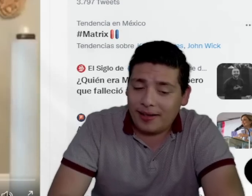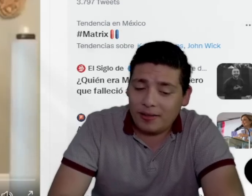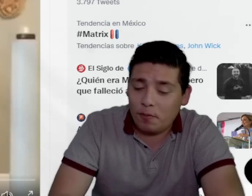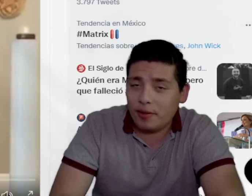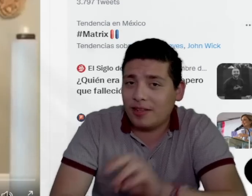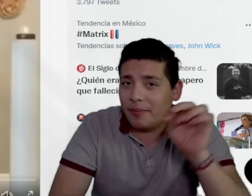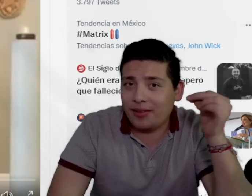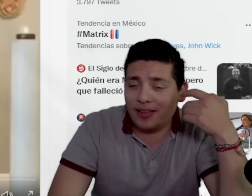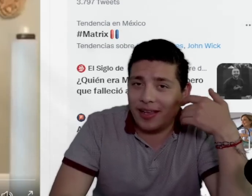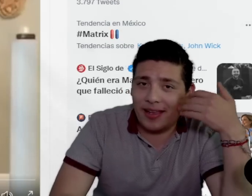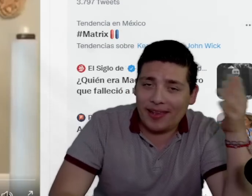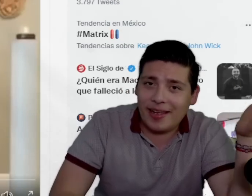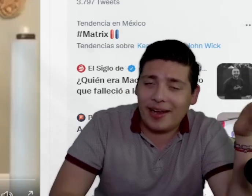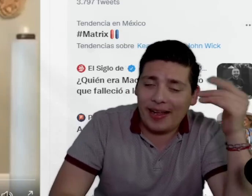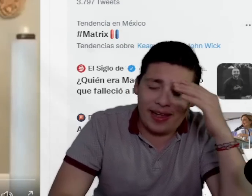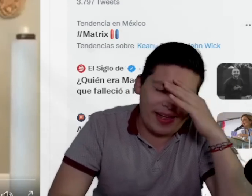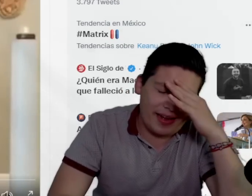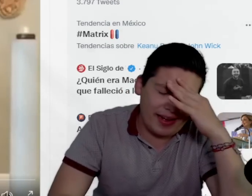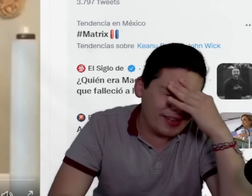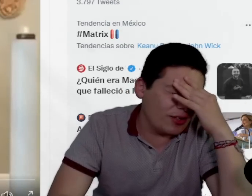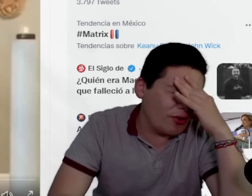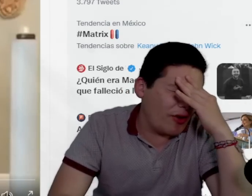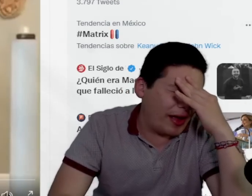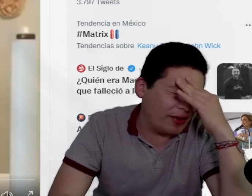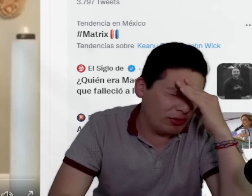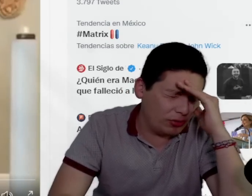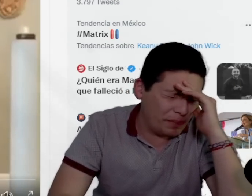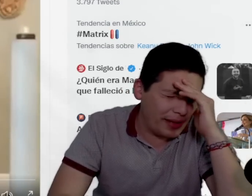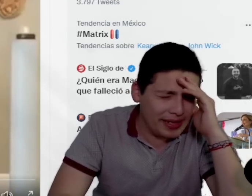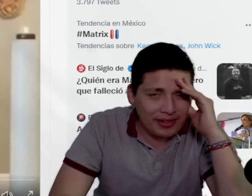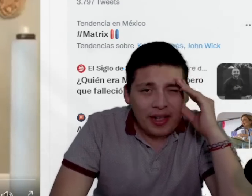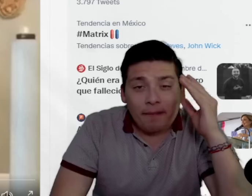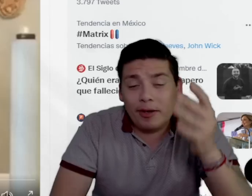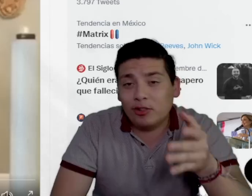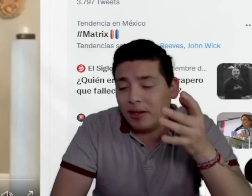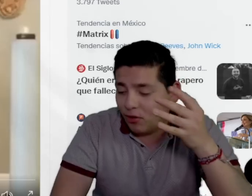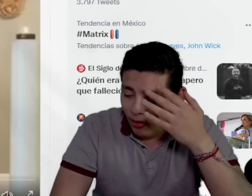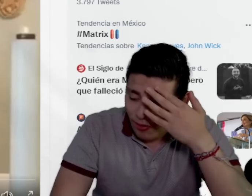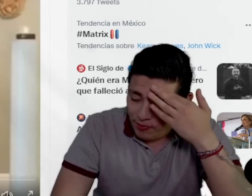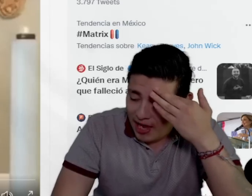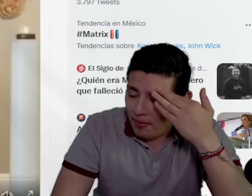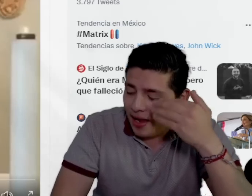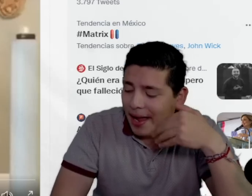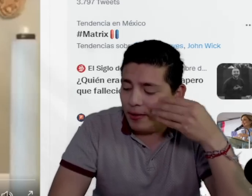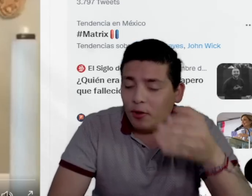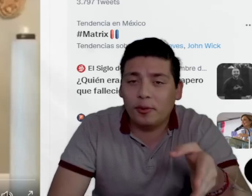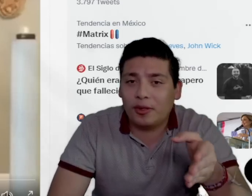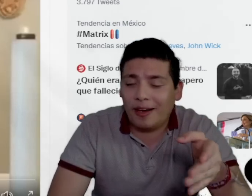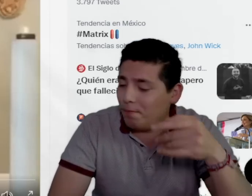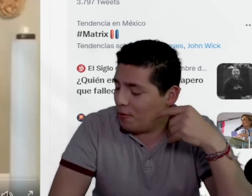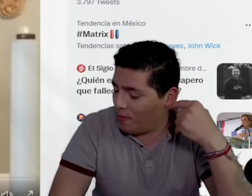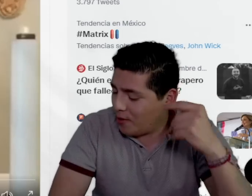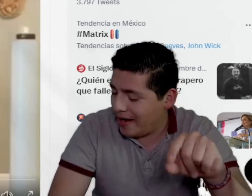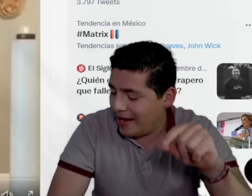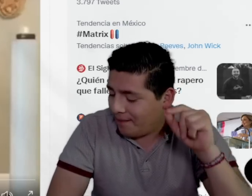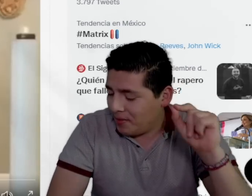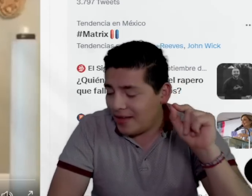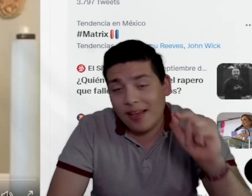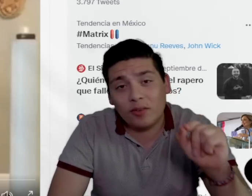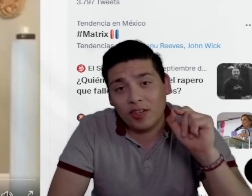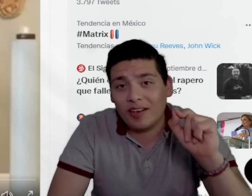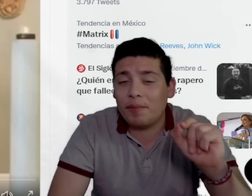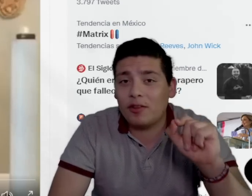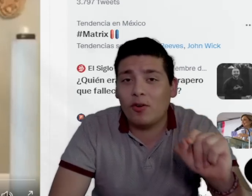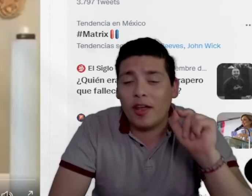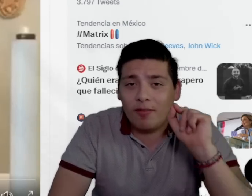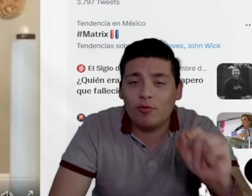para que supuestamente llegue Cristo a nuestro país, pero sobre todo llama a no votar por Morena, y